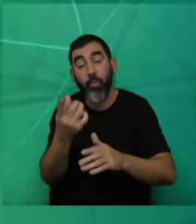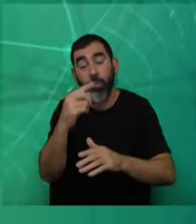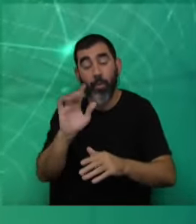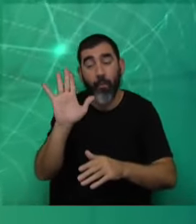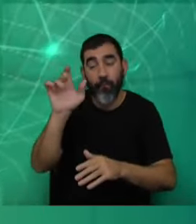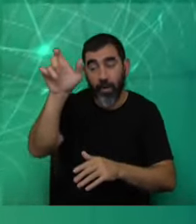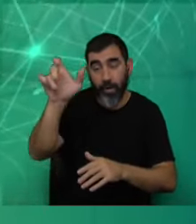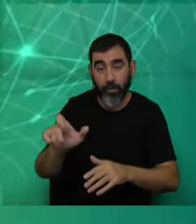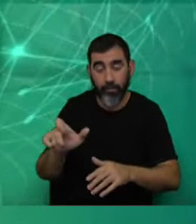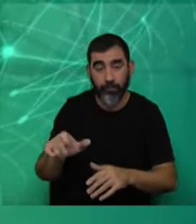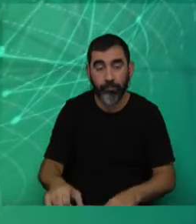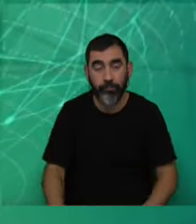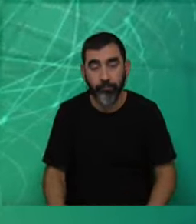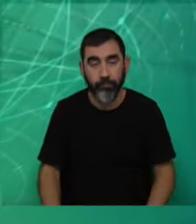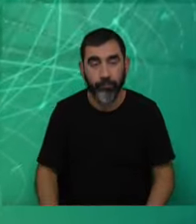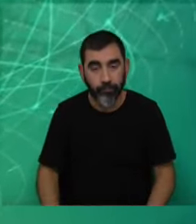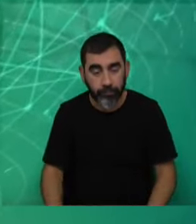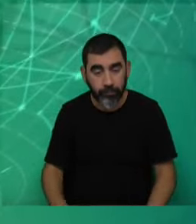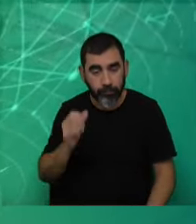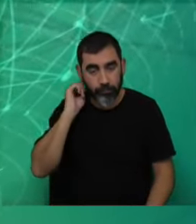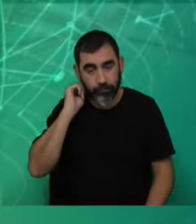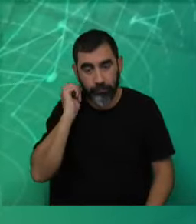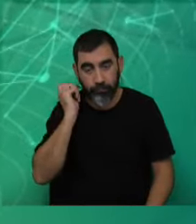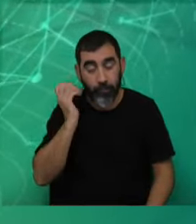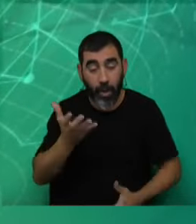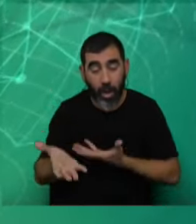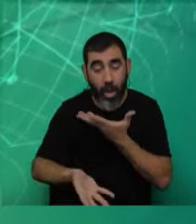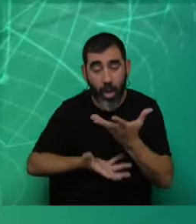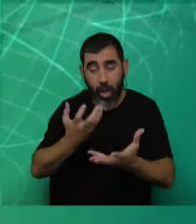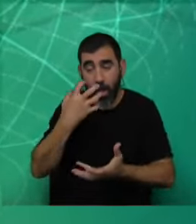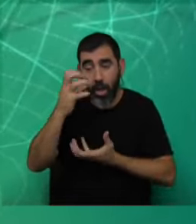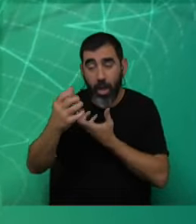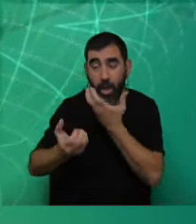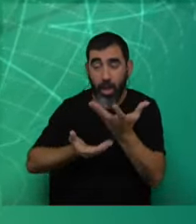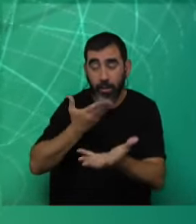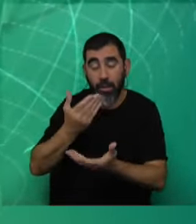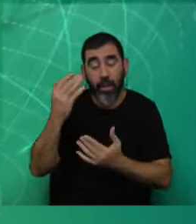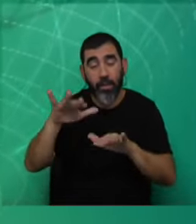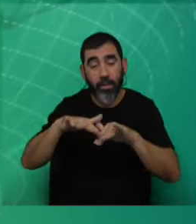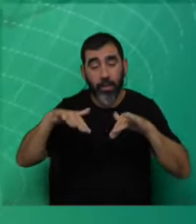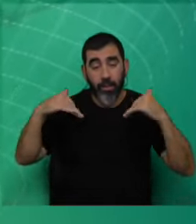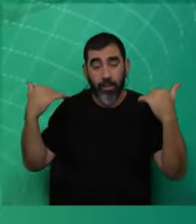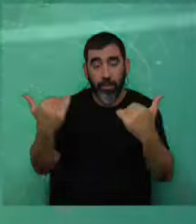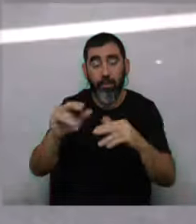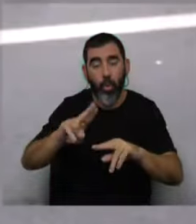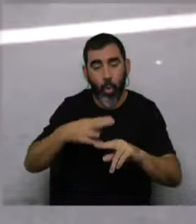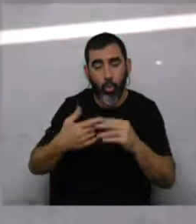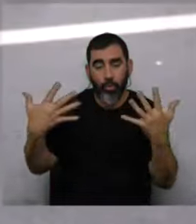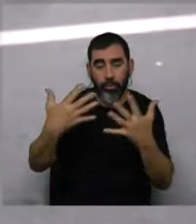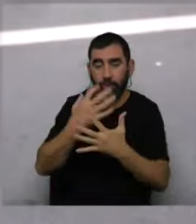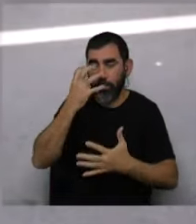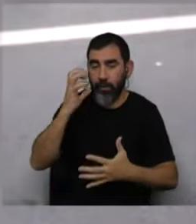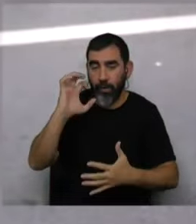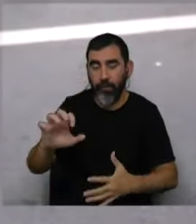basquetbolista y esto ya no es un dicho de él sino que son cánticos de toda una Tribuna vuelve a ser víctima de esta